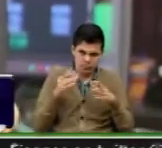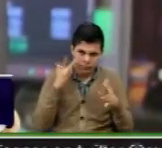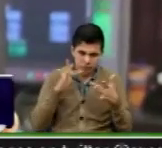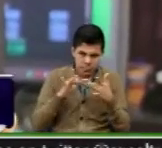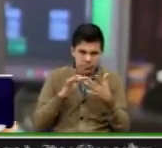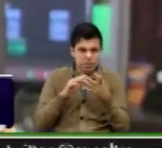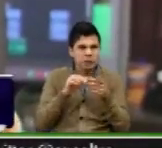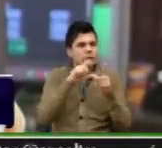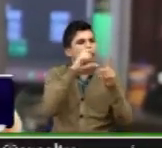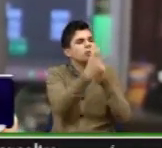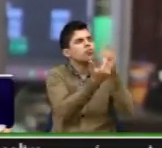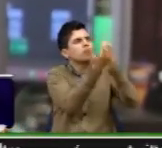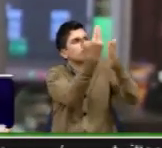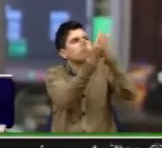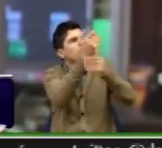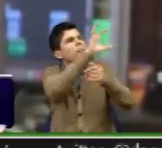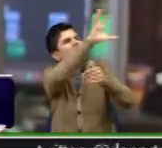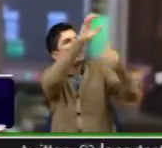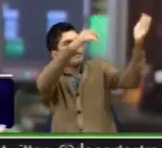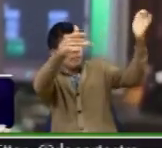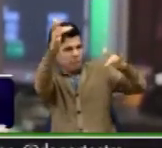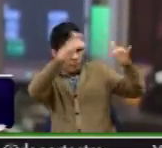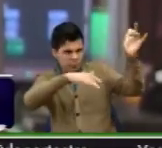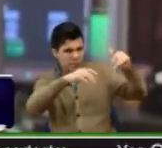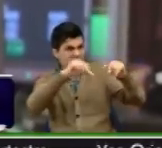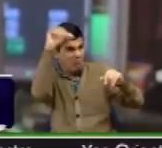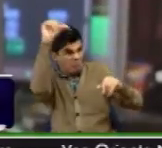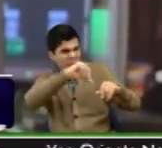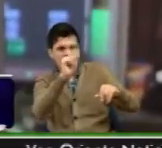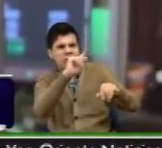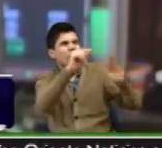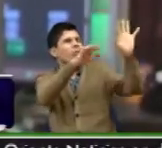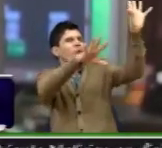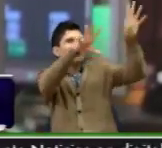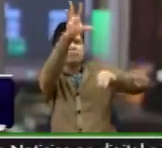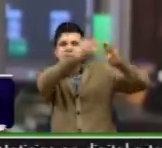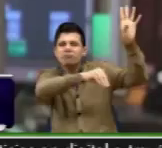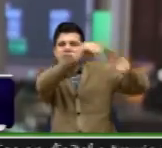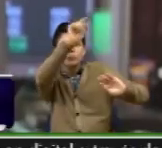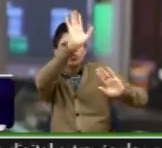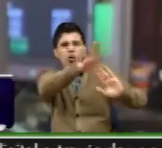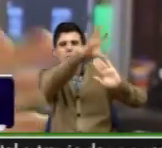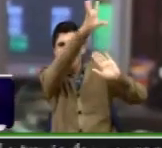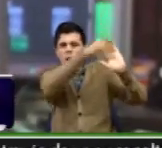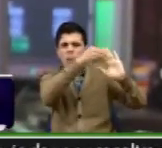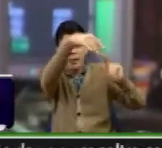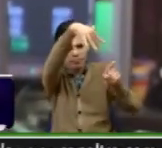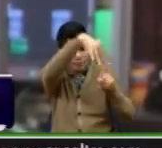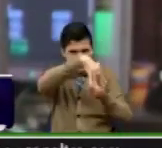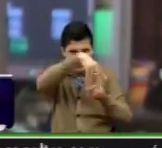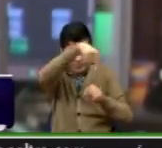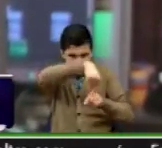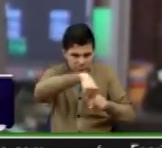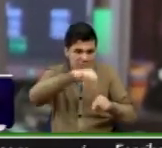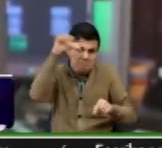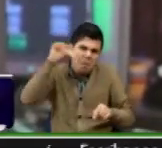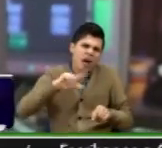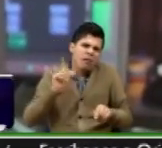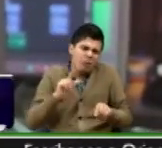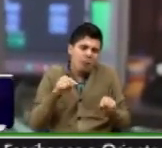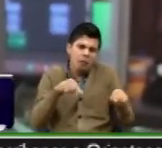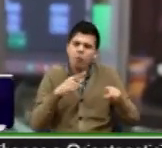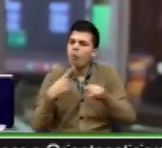contra esas nuevas cosas que vienen de afuera, que no son para nada malas, sino que también aportan para que esto sea también